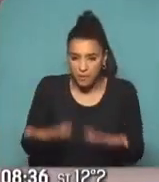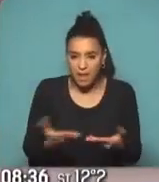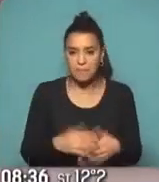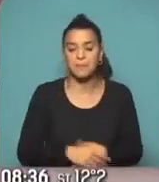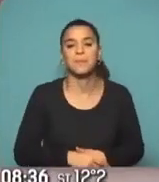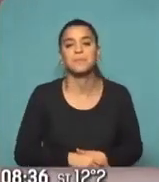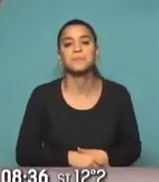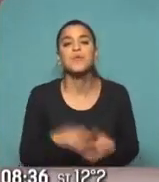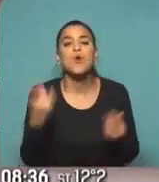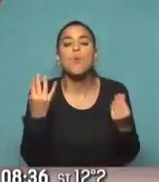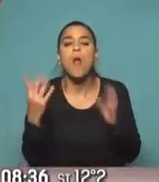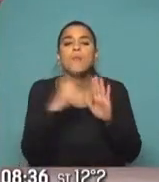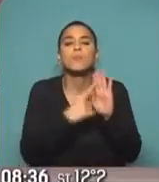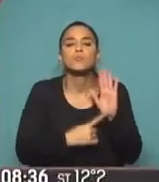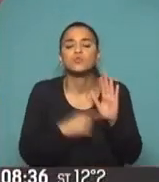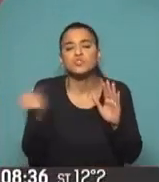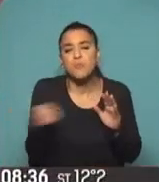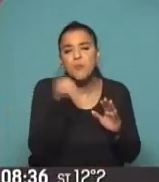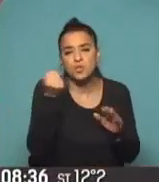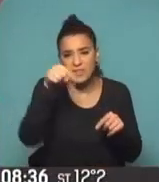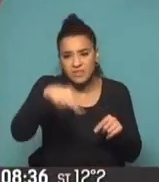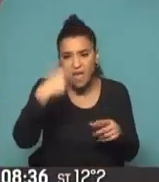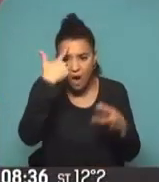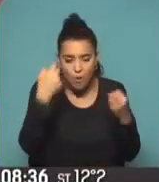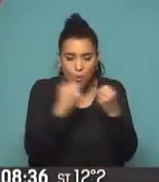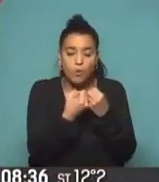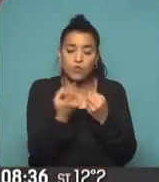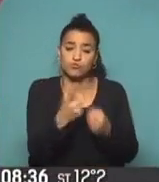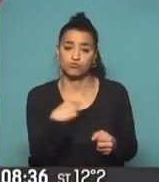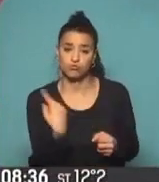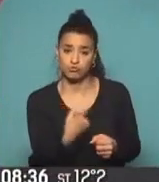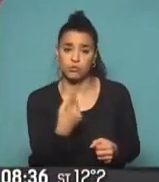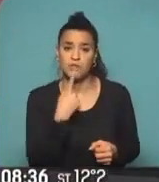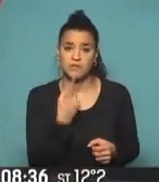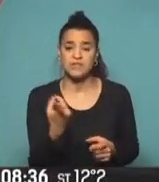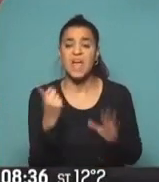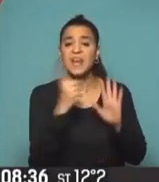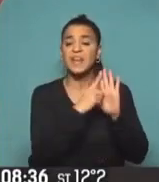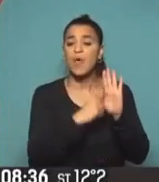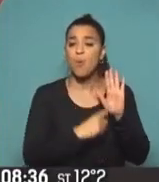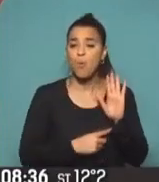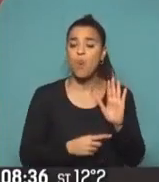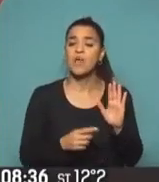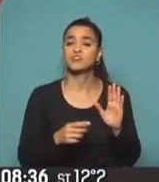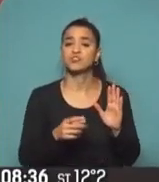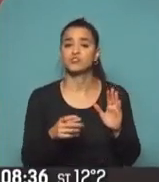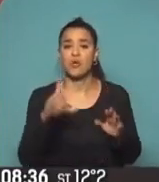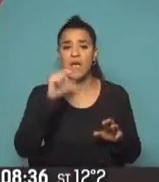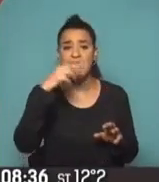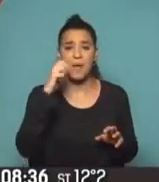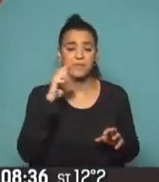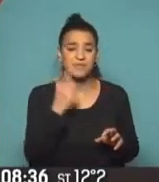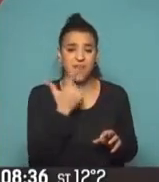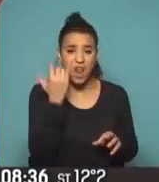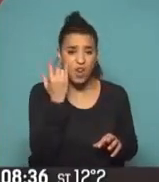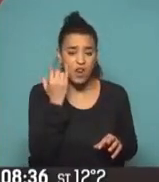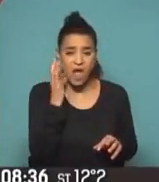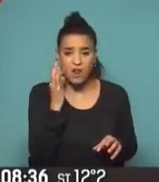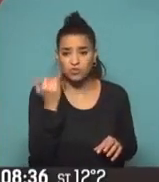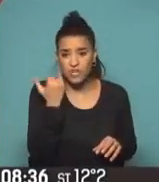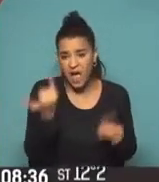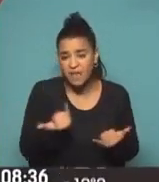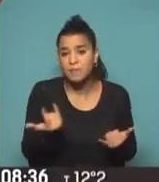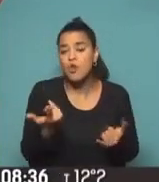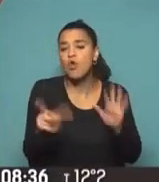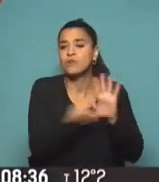cuáles son los puntos centrales de este acuerdo bueno básicamente entendemos a la regulación del cannabis como algo que ya existe es una regulación ilegal